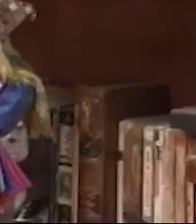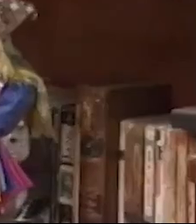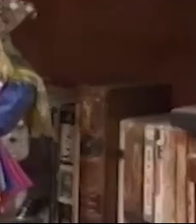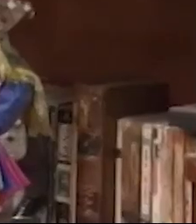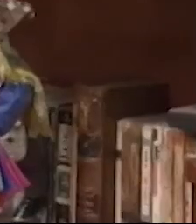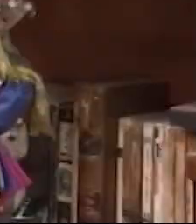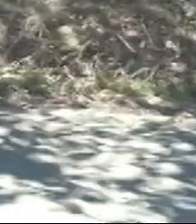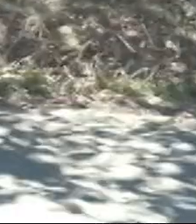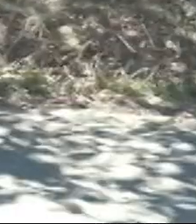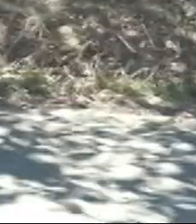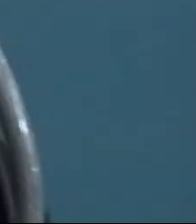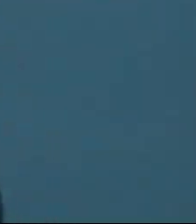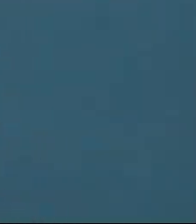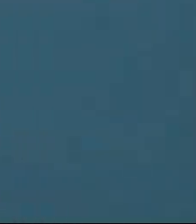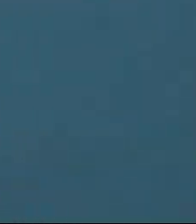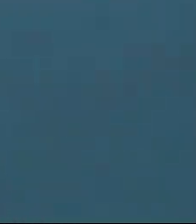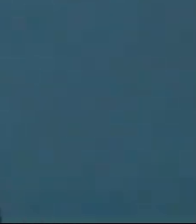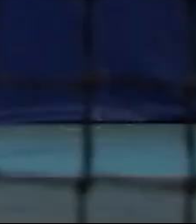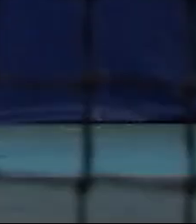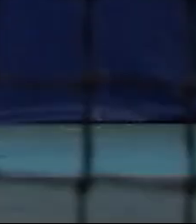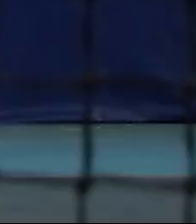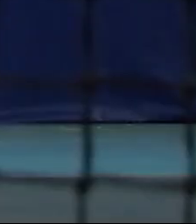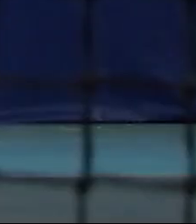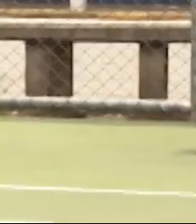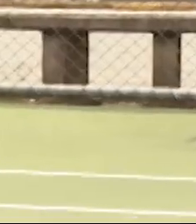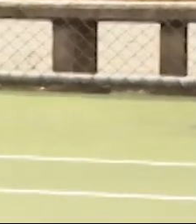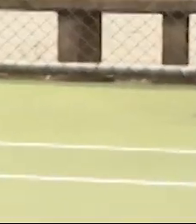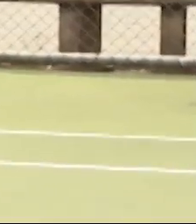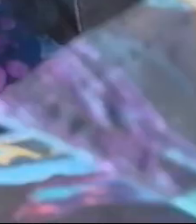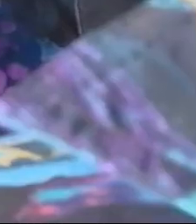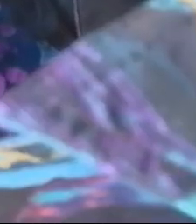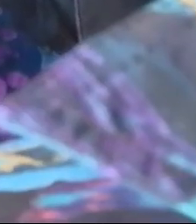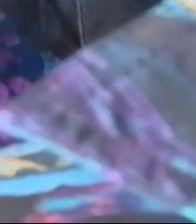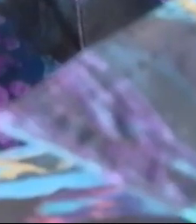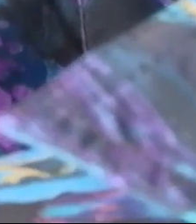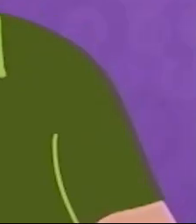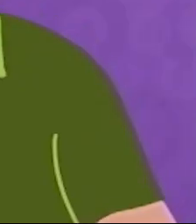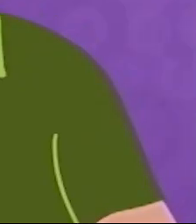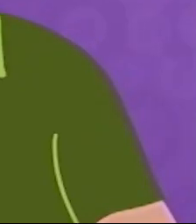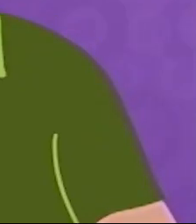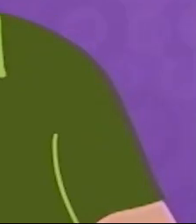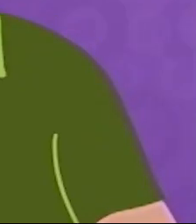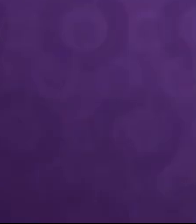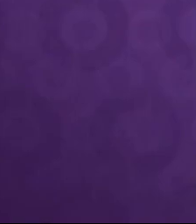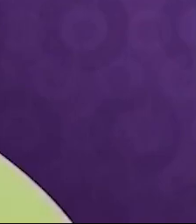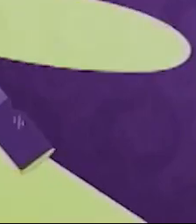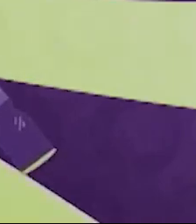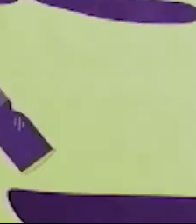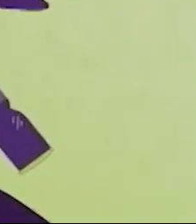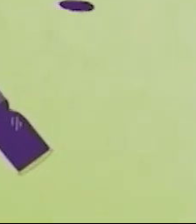Un programa dedicado al adulto mayor y a las personas con discapacidad.